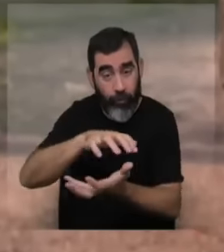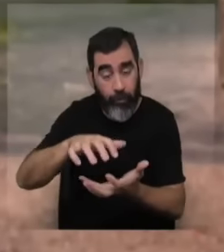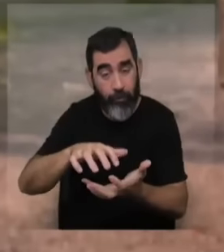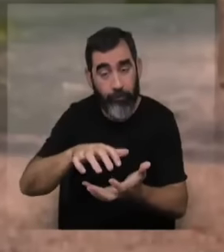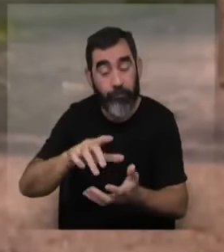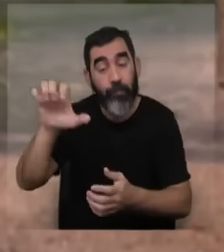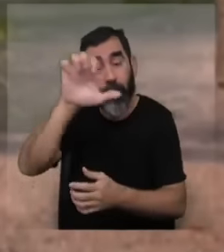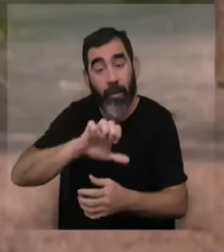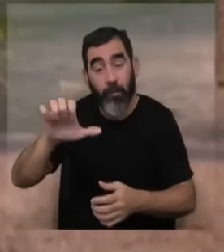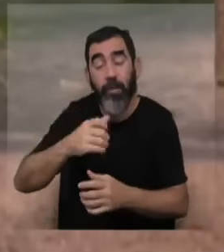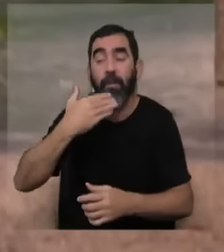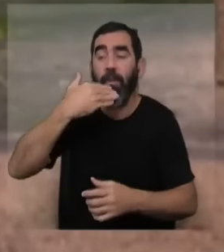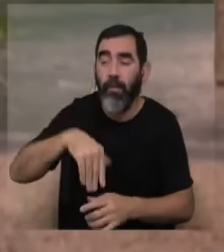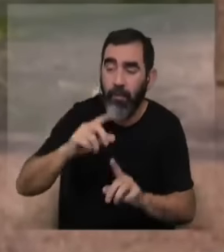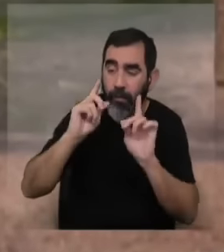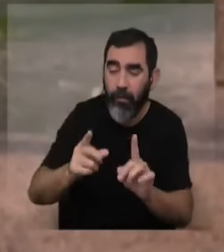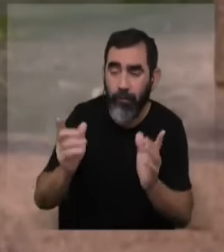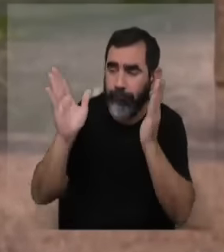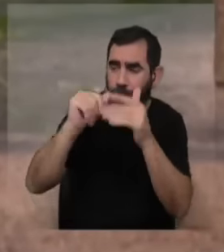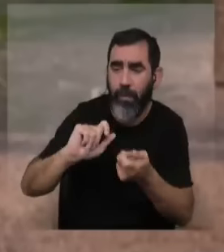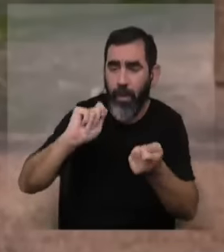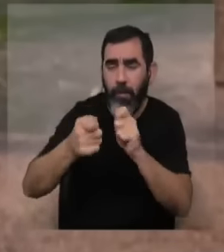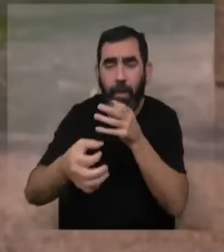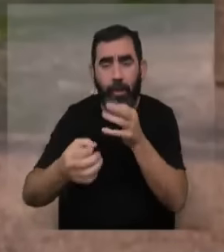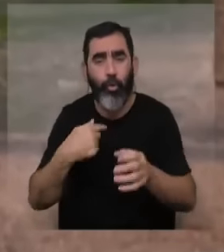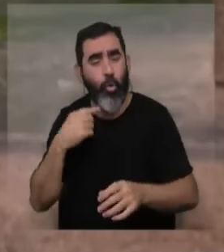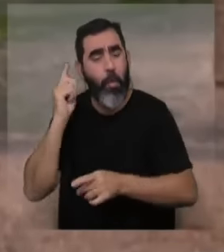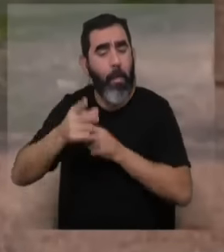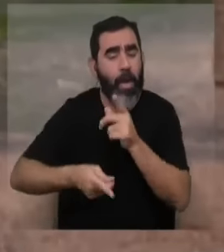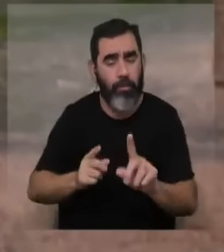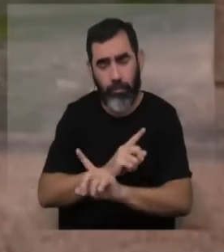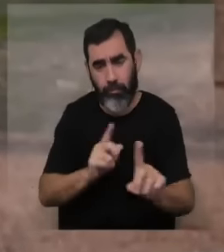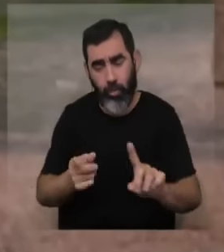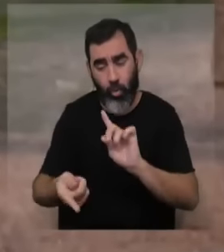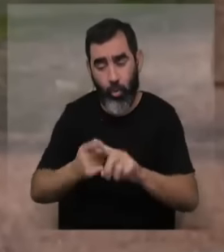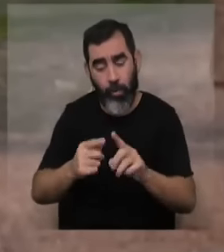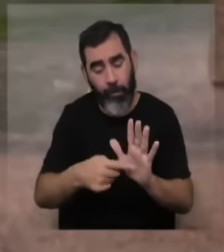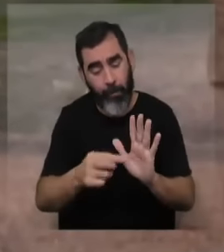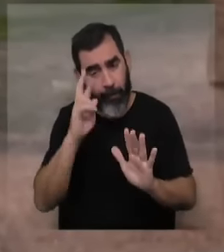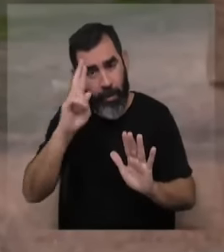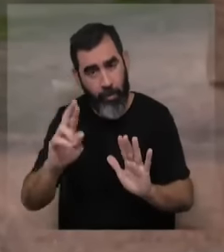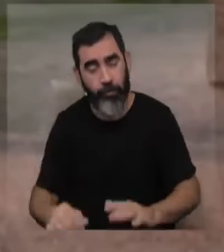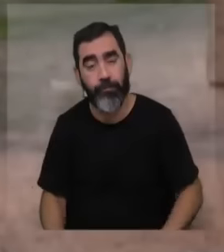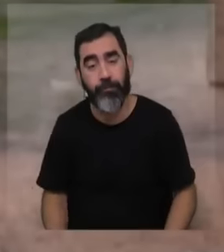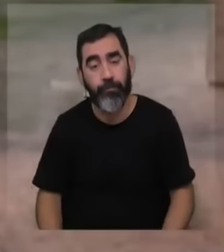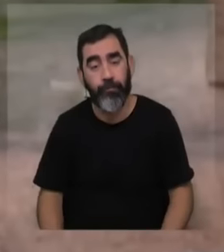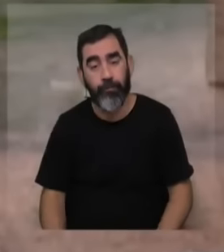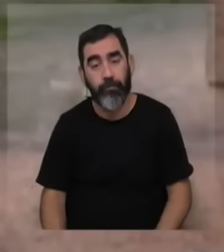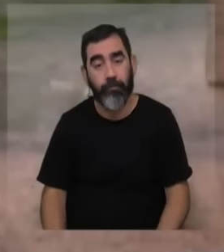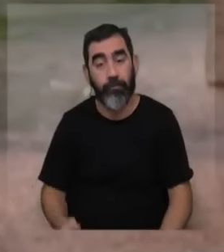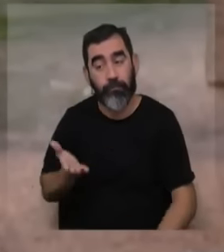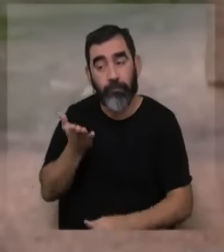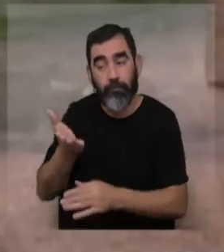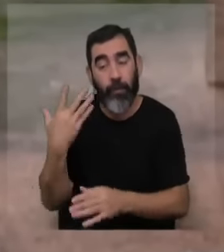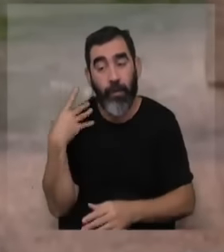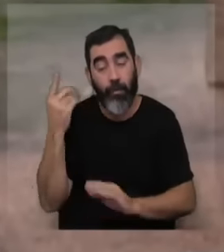hacer que la empresa entienda de que no puede cambiar Los criterios unilateralmente de del convenio colectivo y obviamente exigirle a